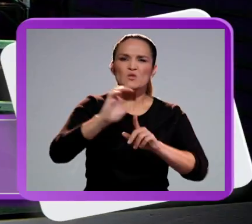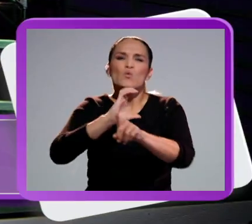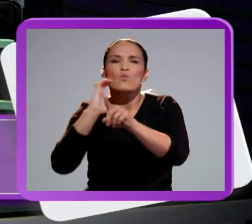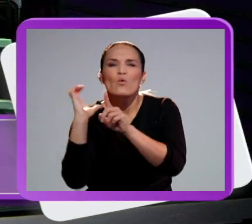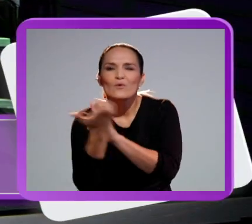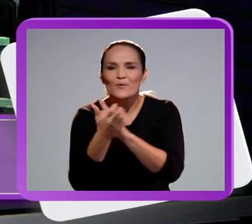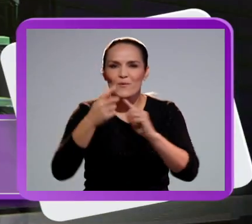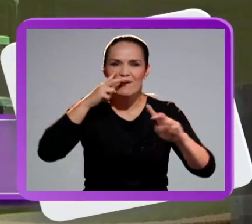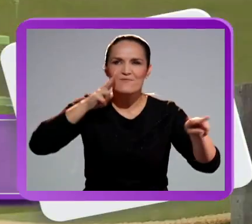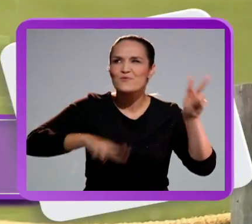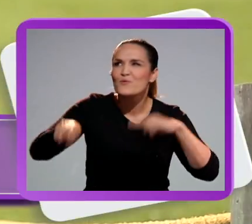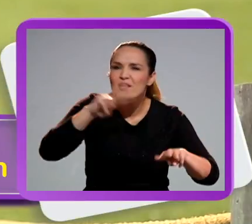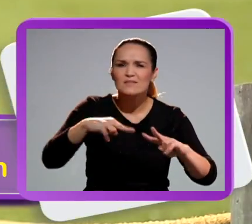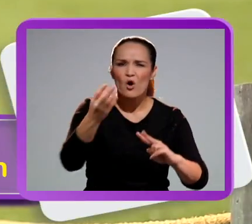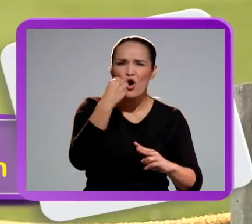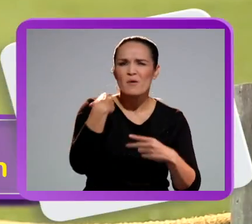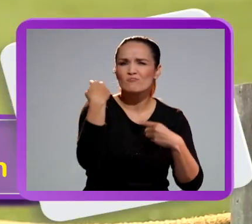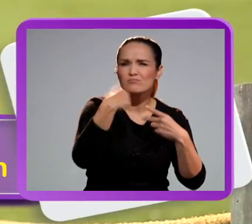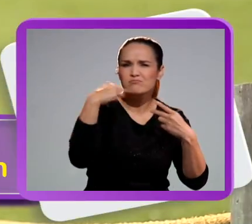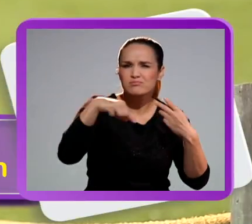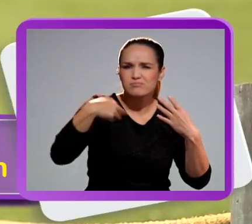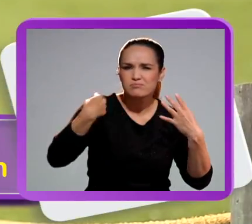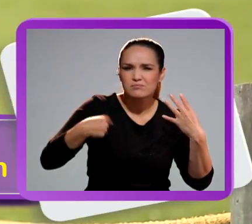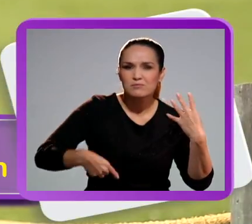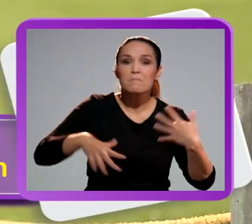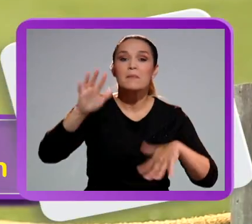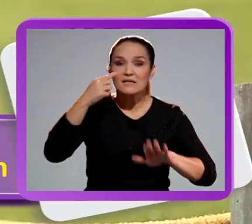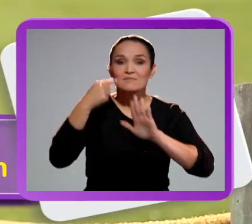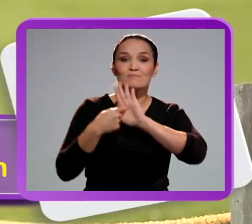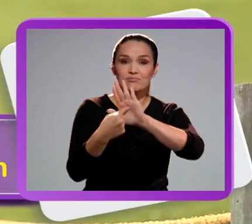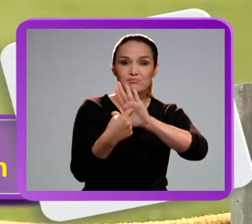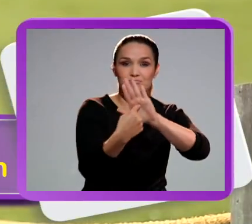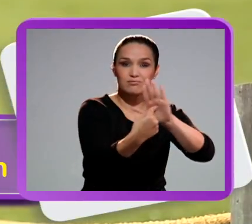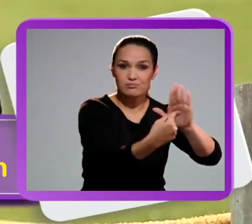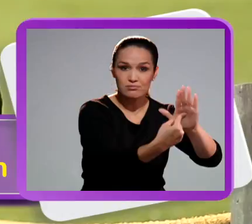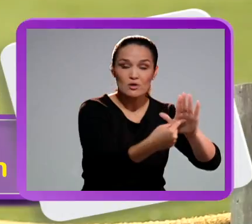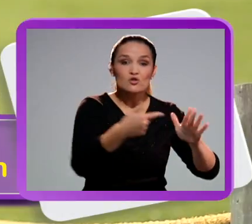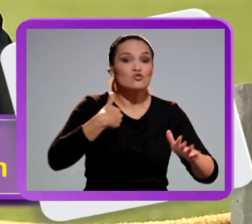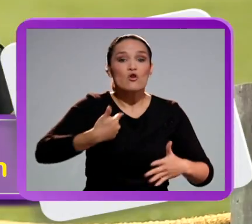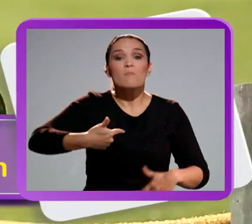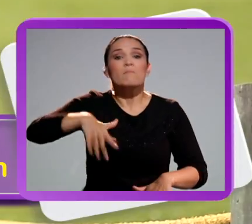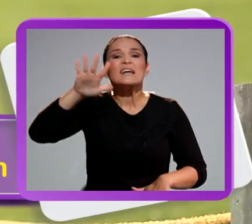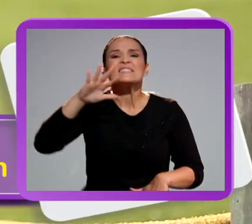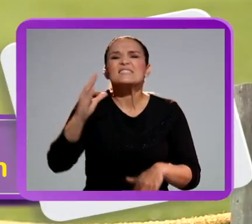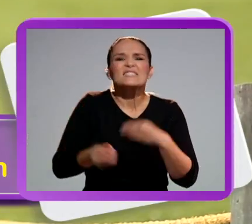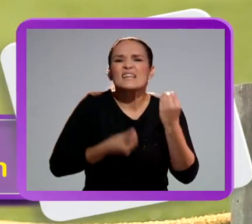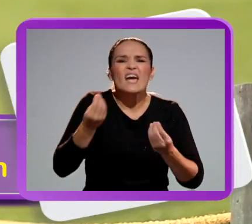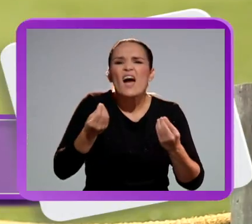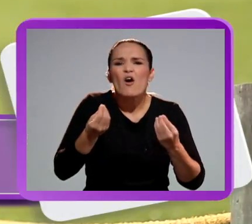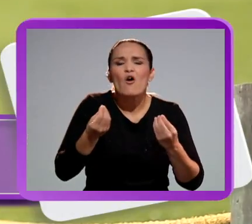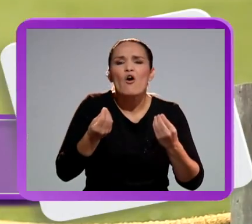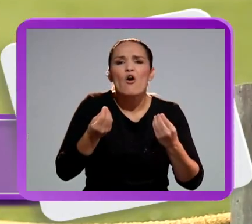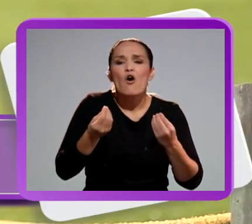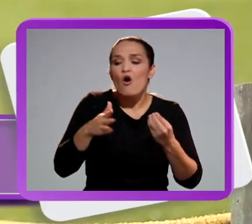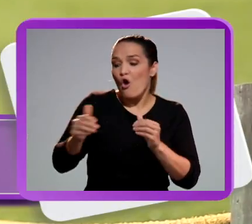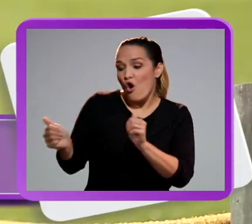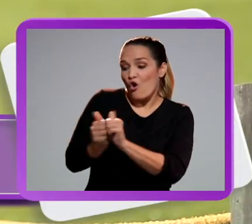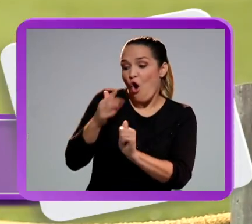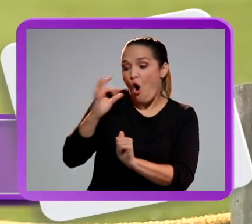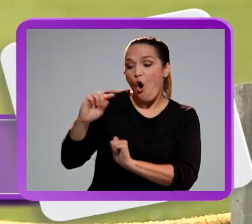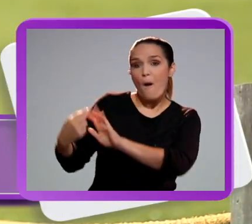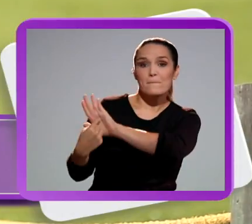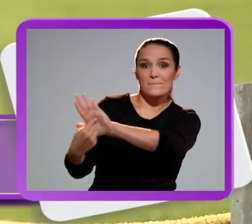cultura, turismo, gastronomía y todo ese tema de cosas que uno encuentra cuando viaja. Y mi función es, como te dije ahora, pues ir con Mario y